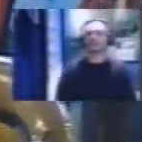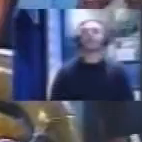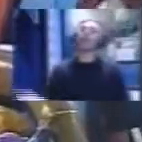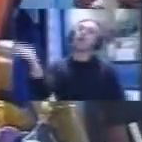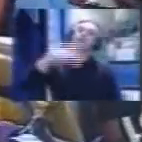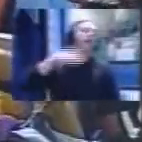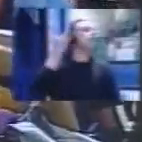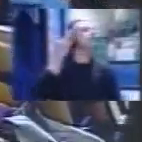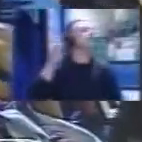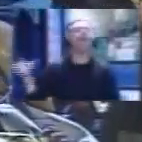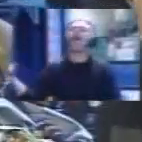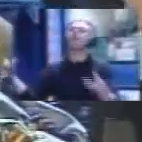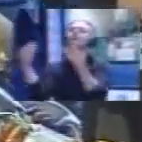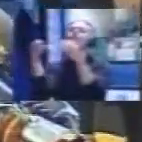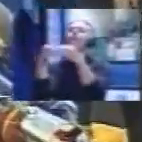Vamos, chicas.